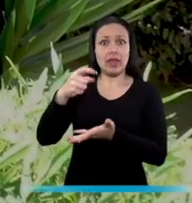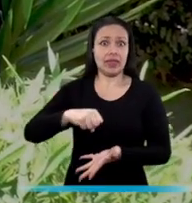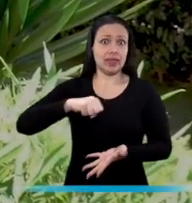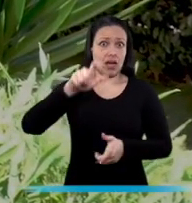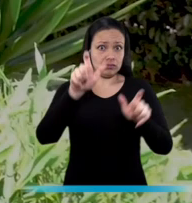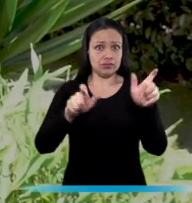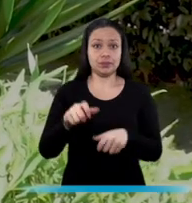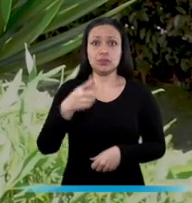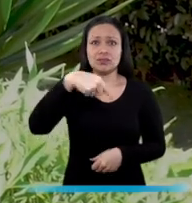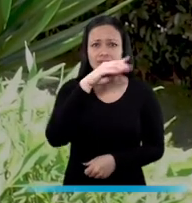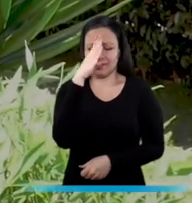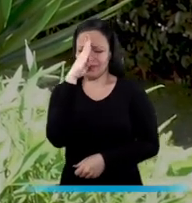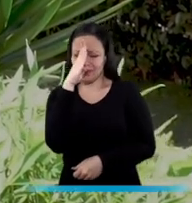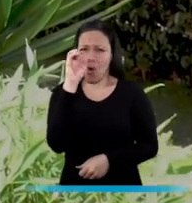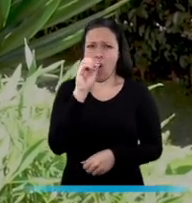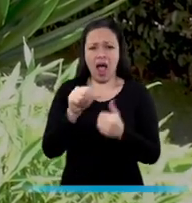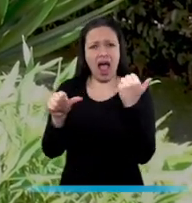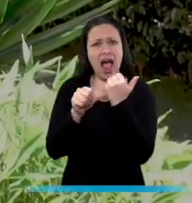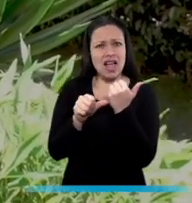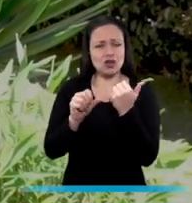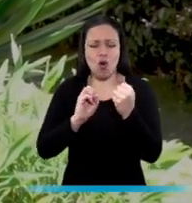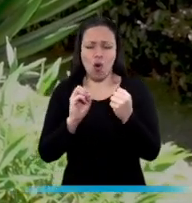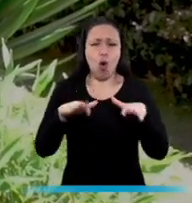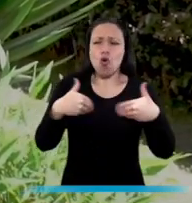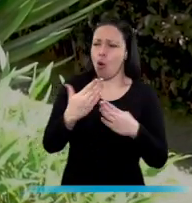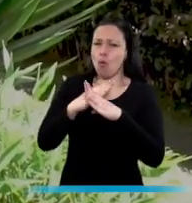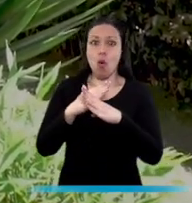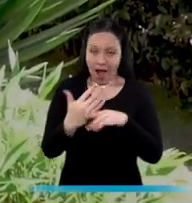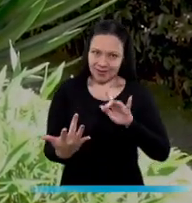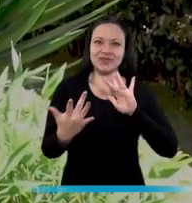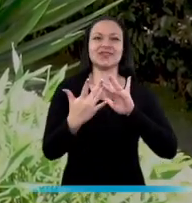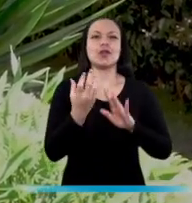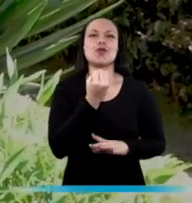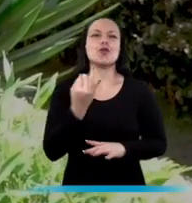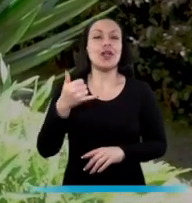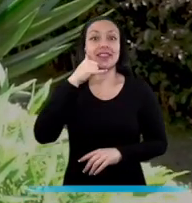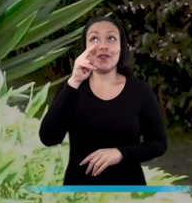o necesitan asesoría sobre cómo prevenir, contáctenos en la línea telefónica nacional